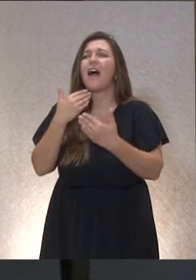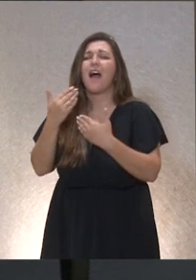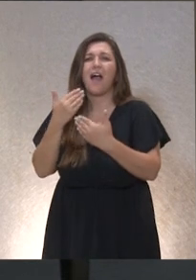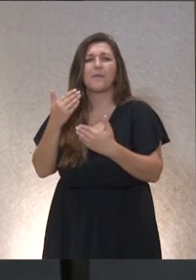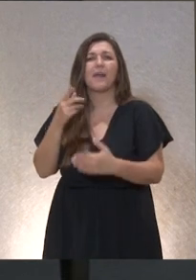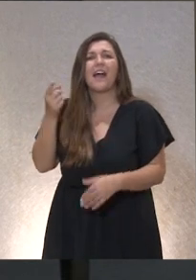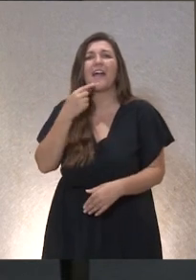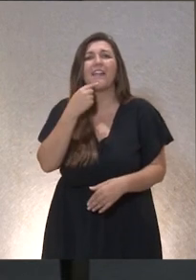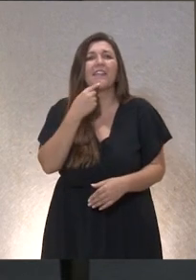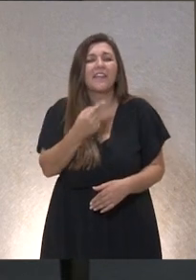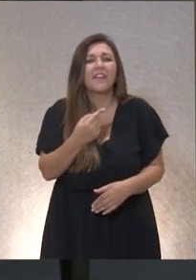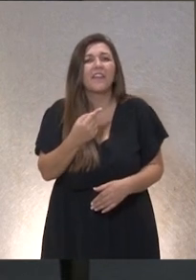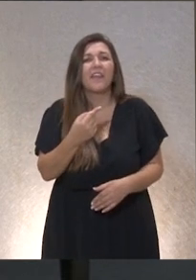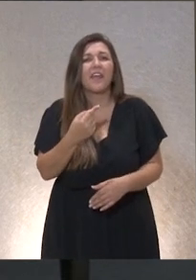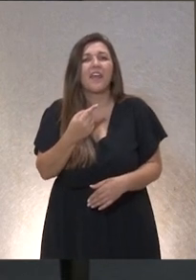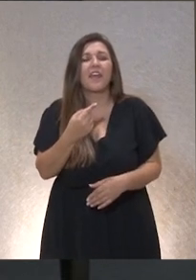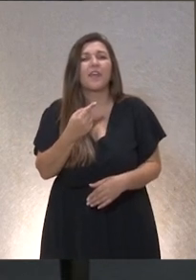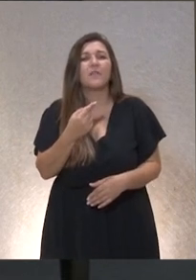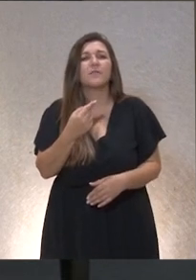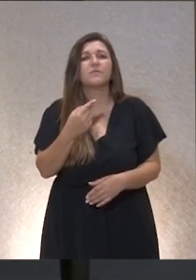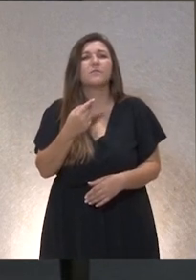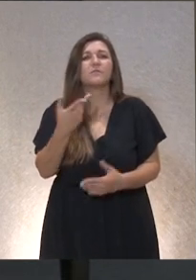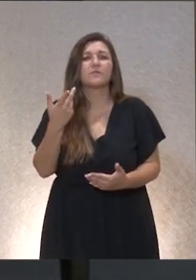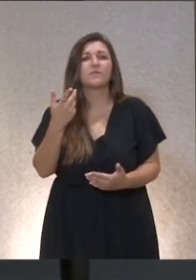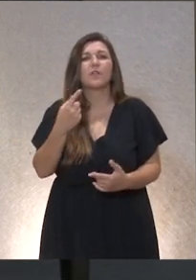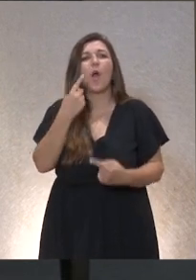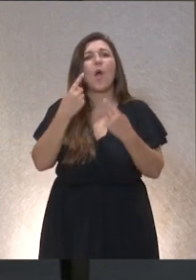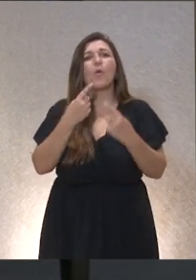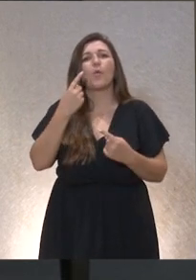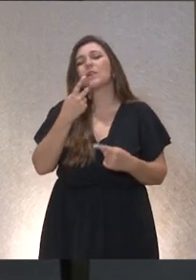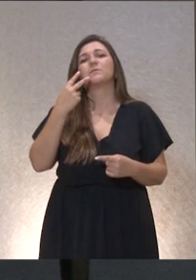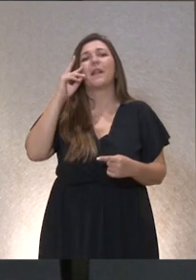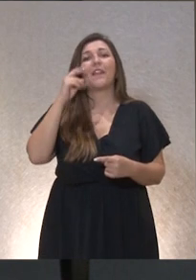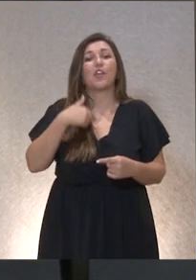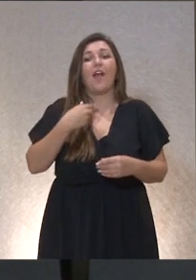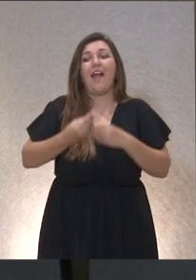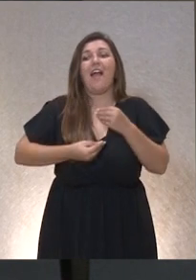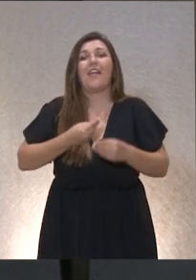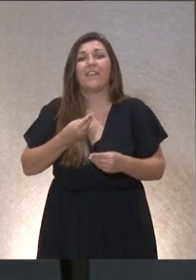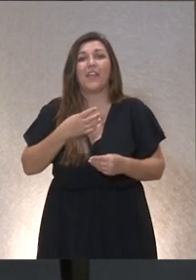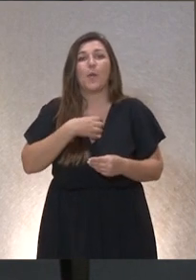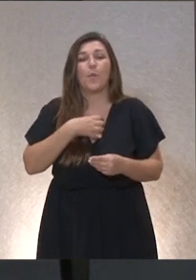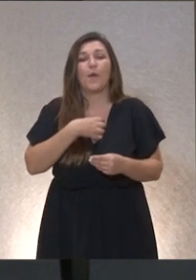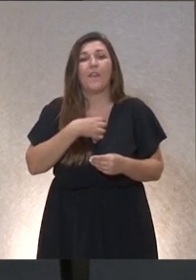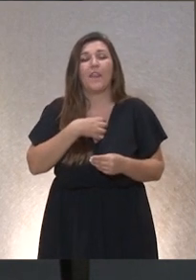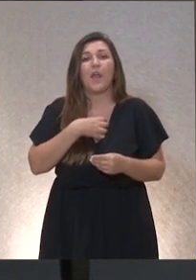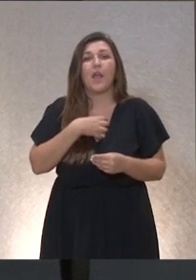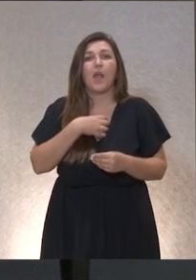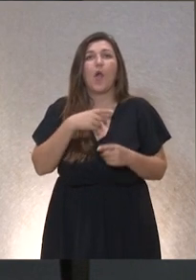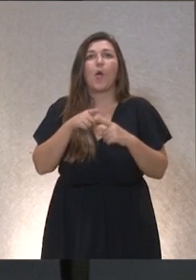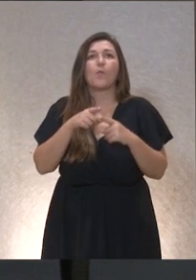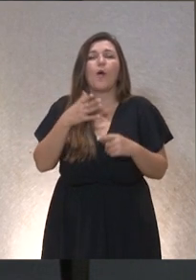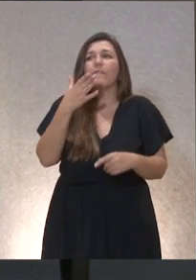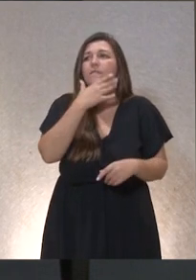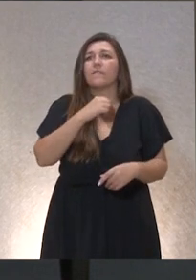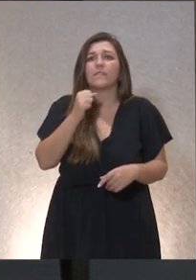sería bueno igual centralizar focalizar un poco alguna experiencia ejemplar y yo no podría hacer eso porque ejemplares fueron todos